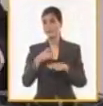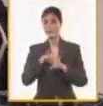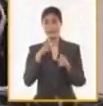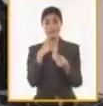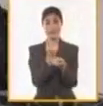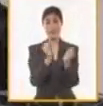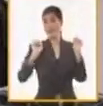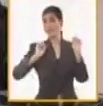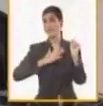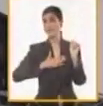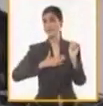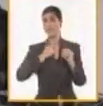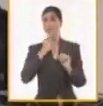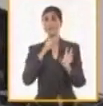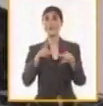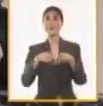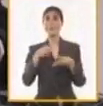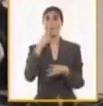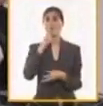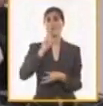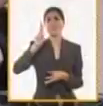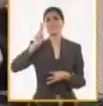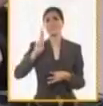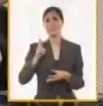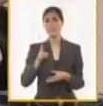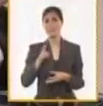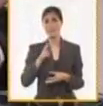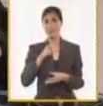formaciones nazifascistas ucranianas, Mariupol,